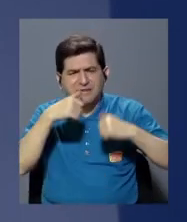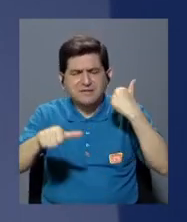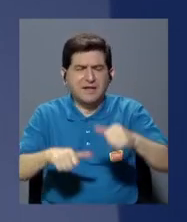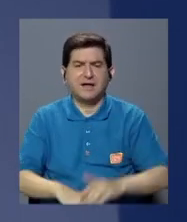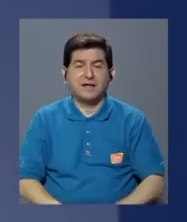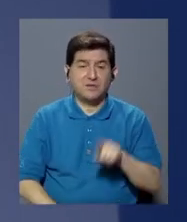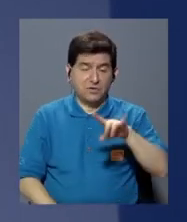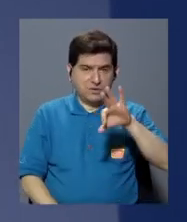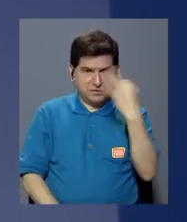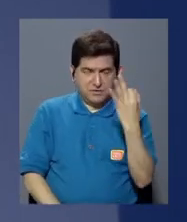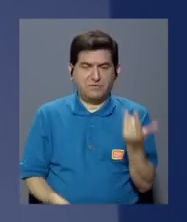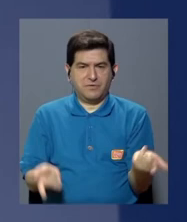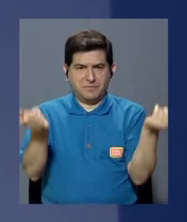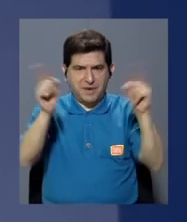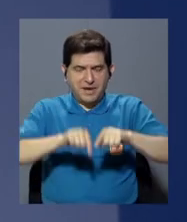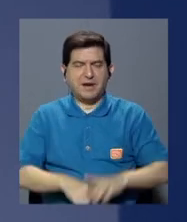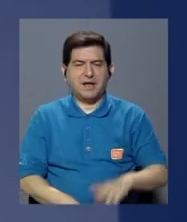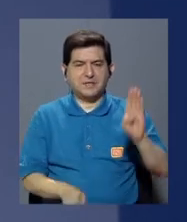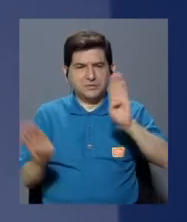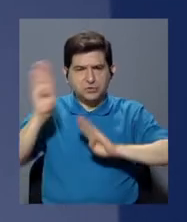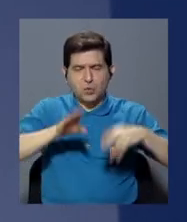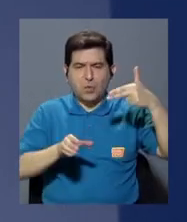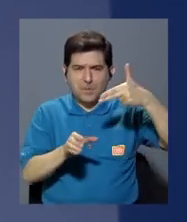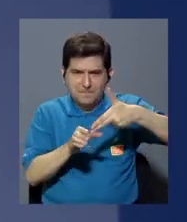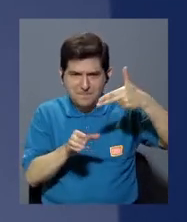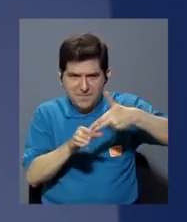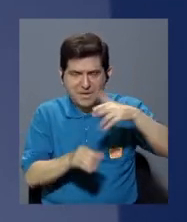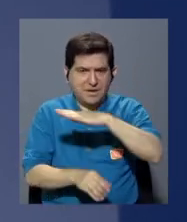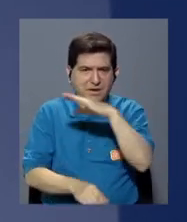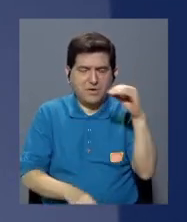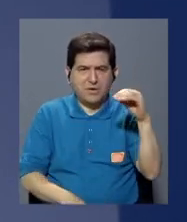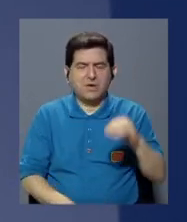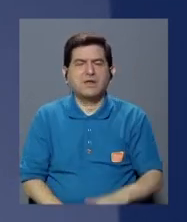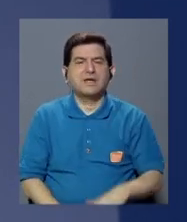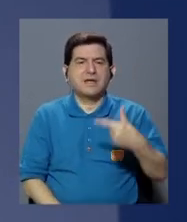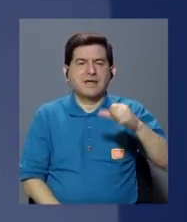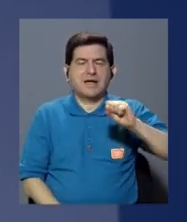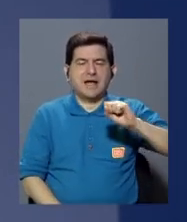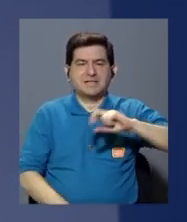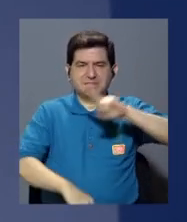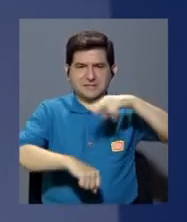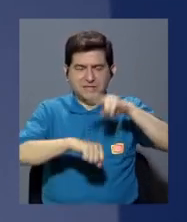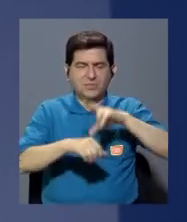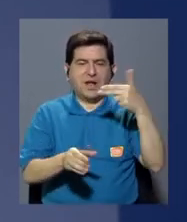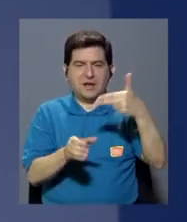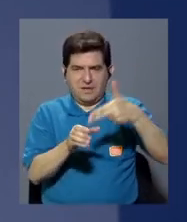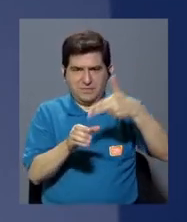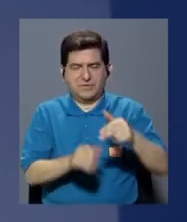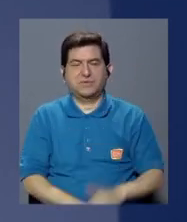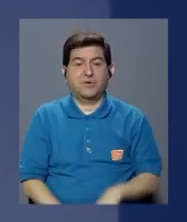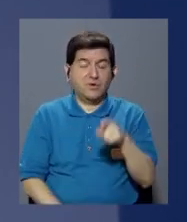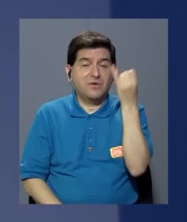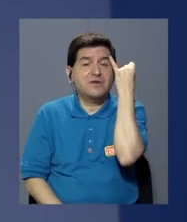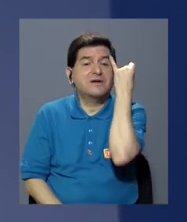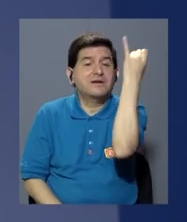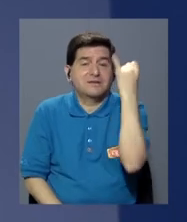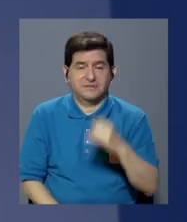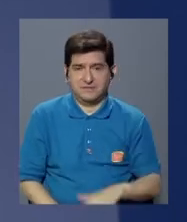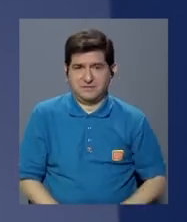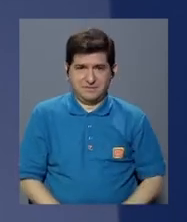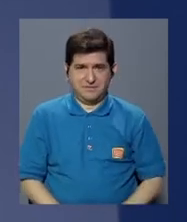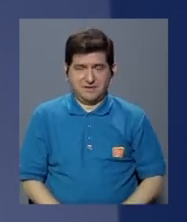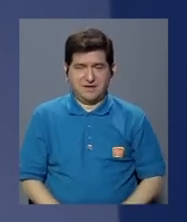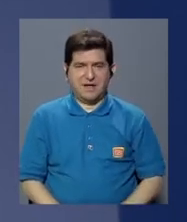esas líneas, porque así sea, sobre todo en el caso del biodiesel y por supuesto, del gas natural y del petróleo. Y que en esa